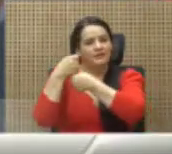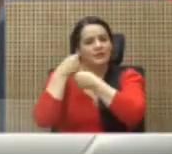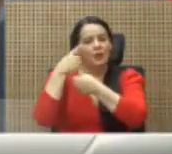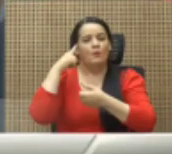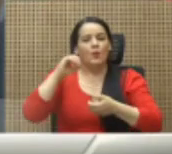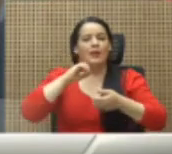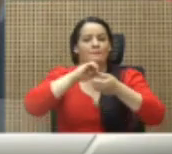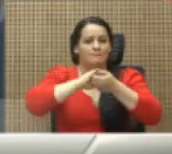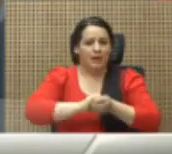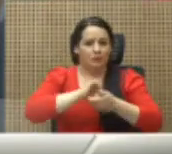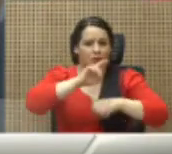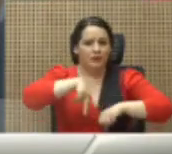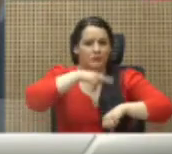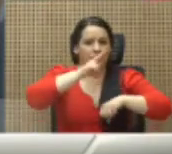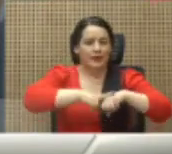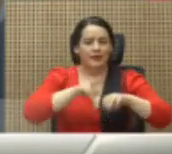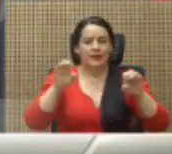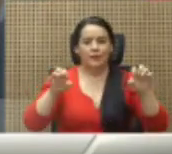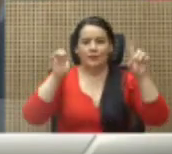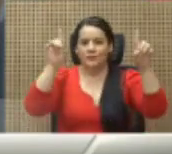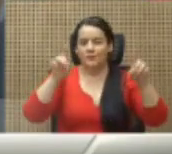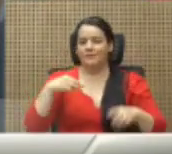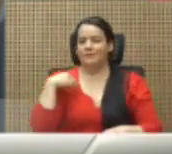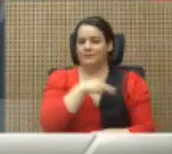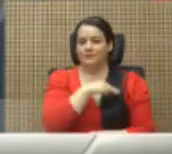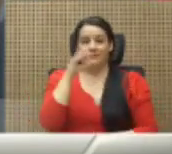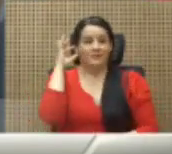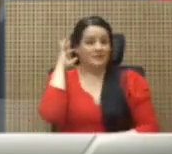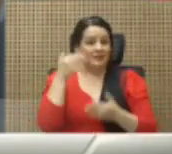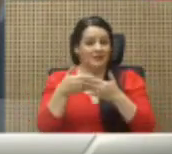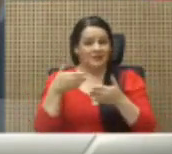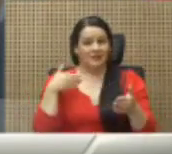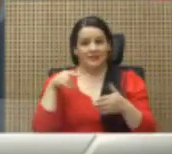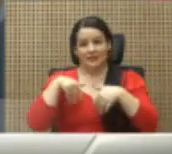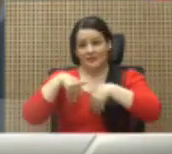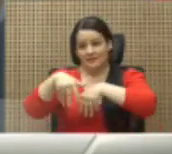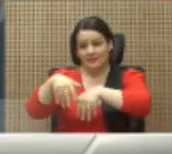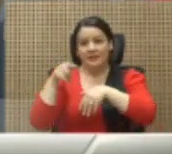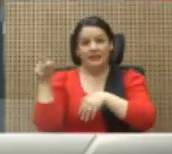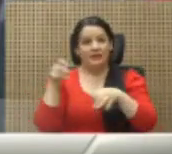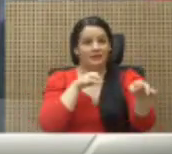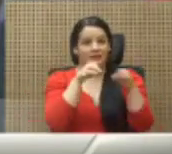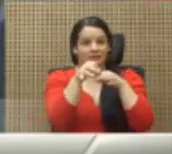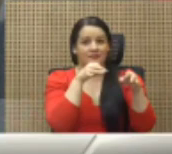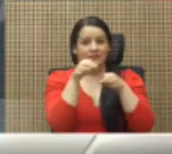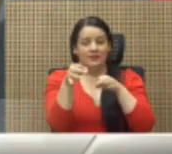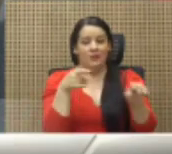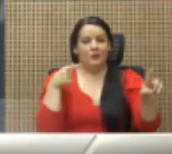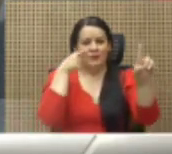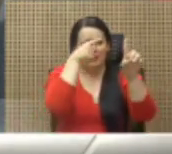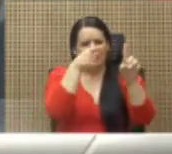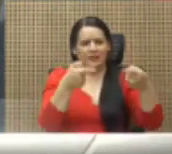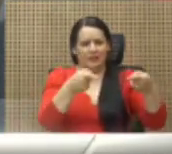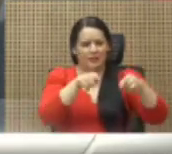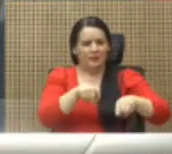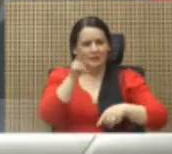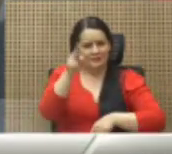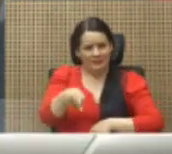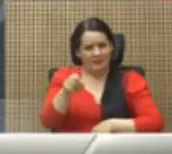la Educación. La señora ministra, antes de la marcha, explicó que el objeto de las causas de la misma fue